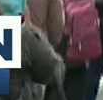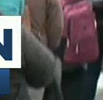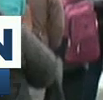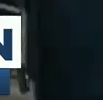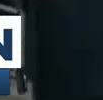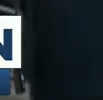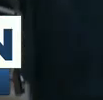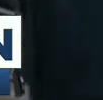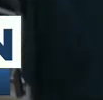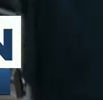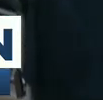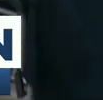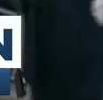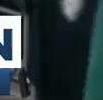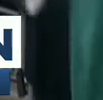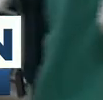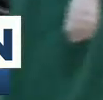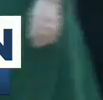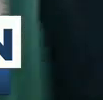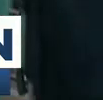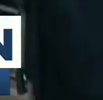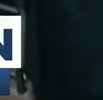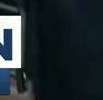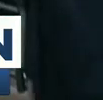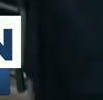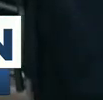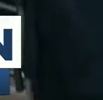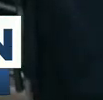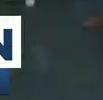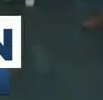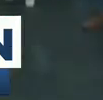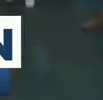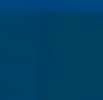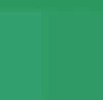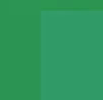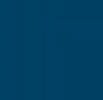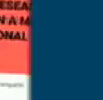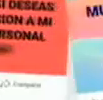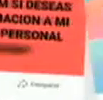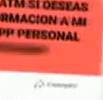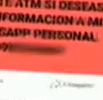quiere decir que los contagios de COVID-19 estén disminuyendo.